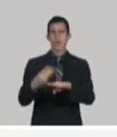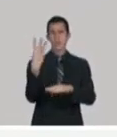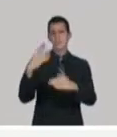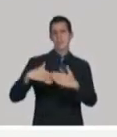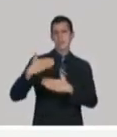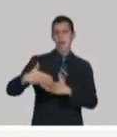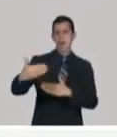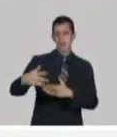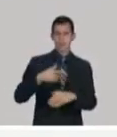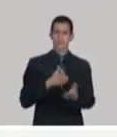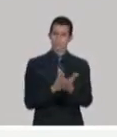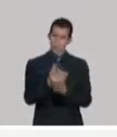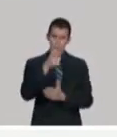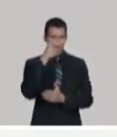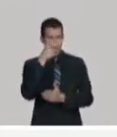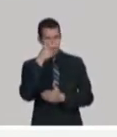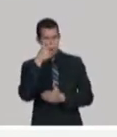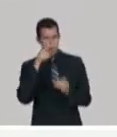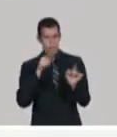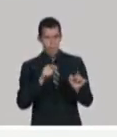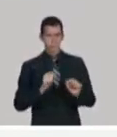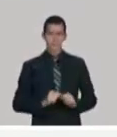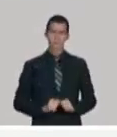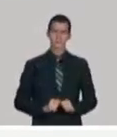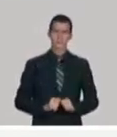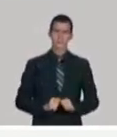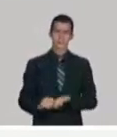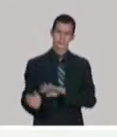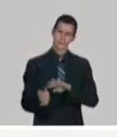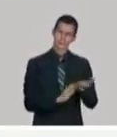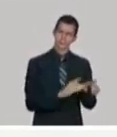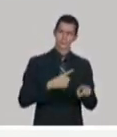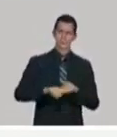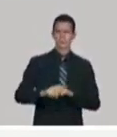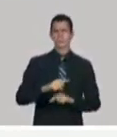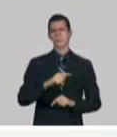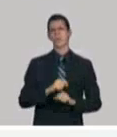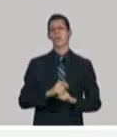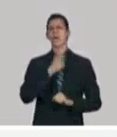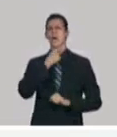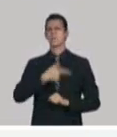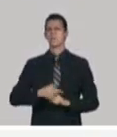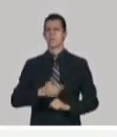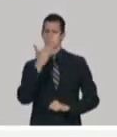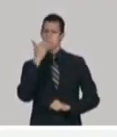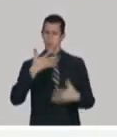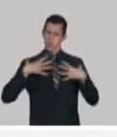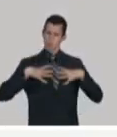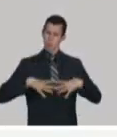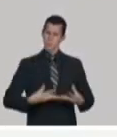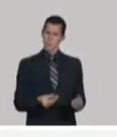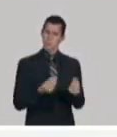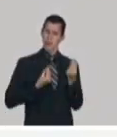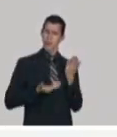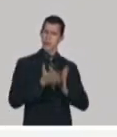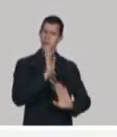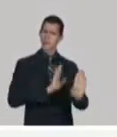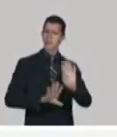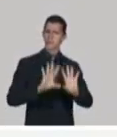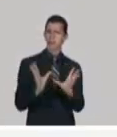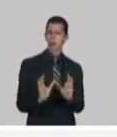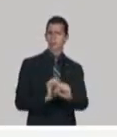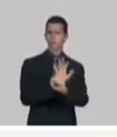desde el punto de vista de inmunogenicidad también se han hecho evaluaciones y es bueno resaltar que hay una correlación muy